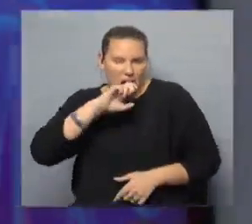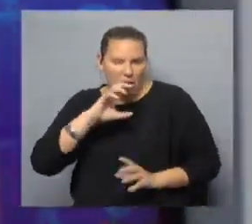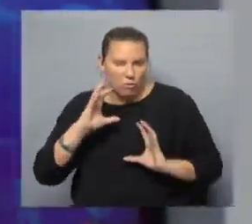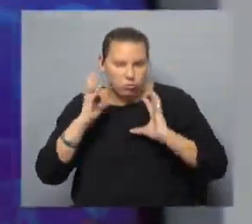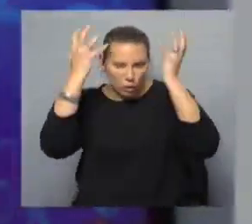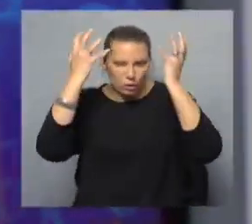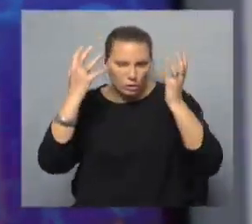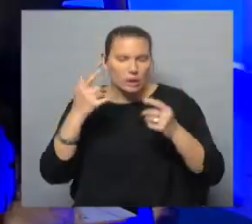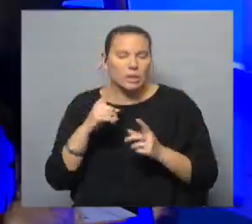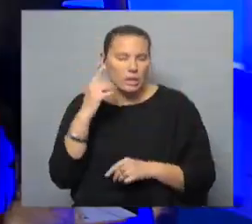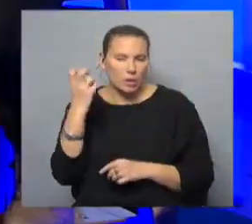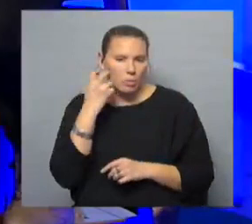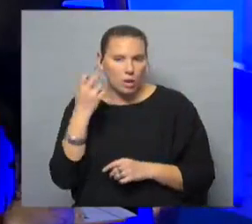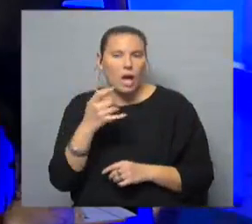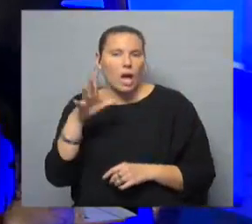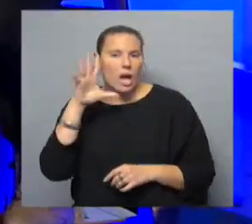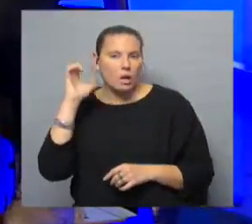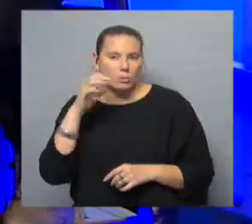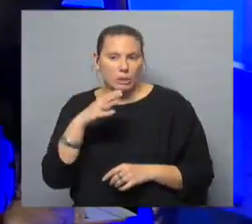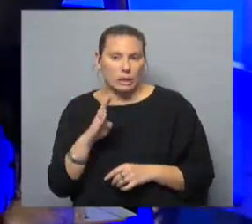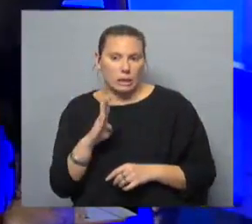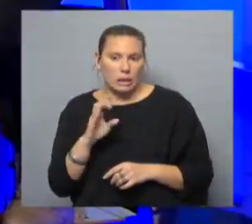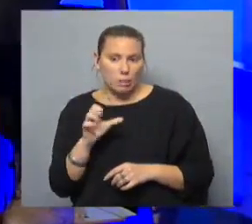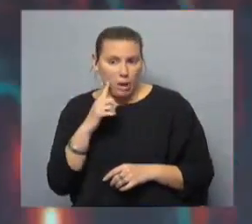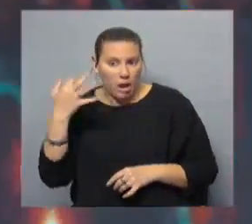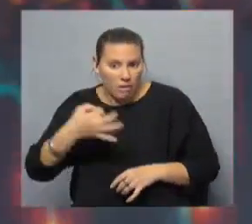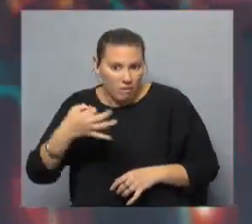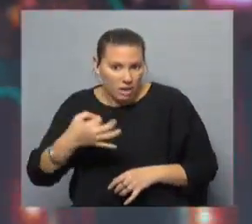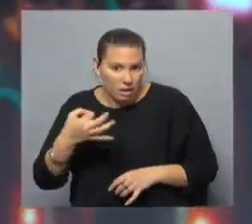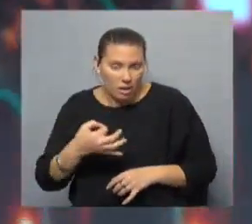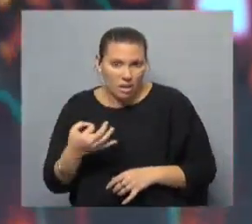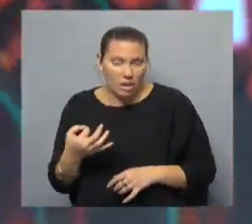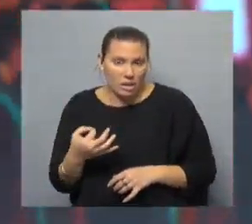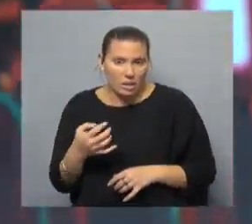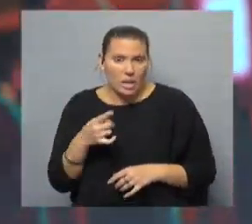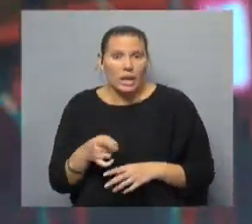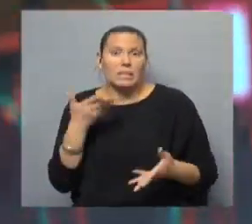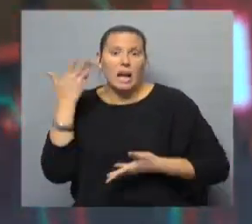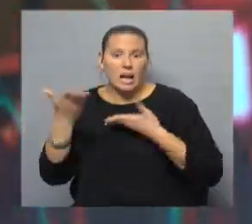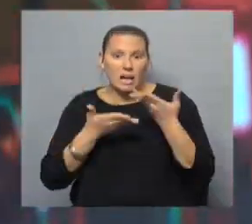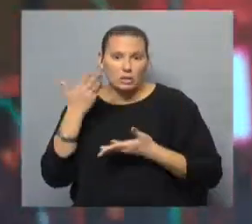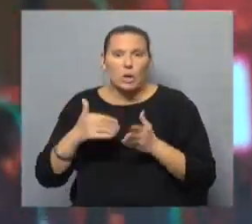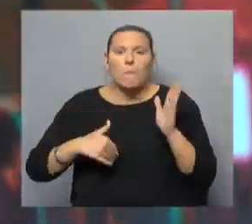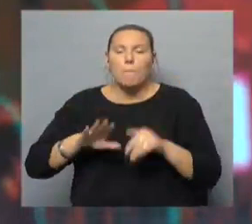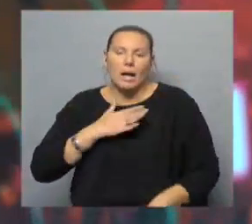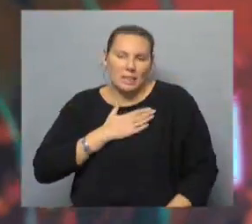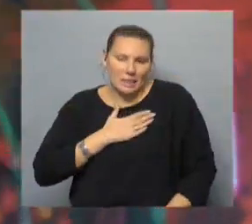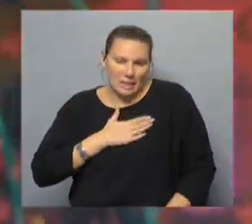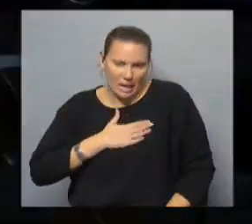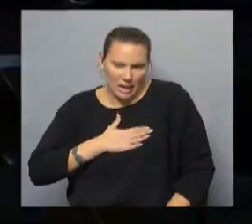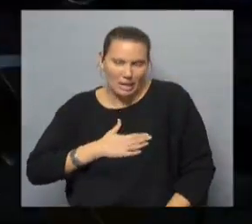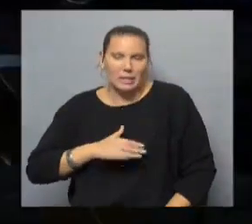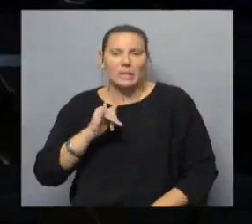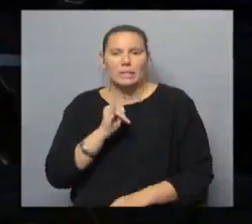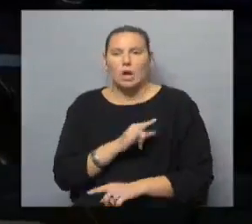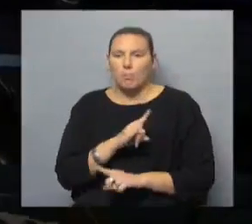escuchar, buscarlo. Bueno, y aparte escuchan el EP y es sí, así, sí, ¿no? Este tema es el más tranqui del EP y no es